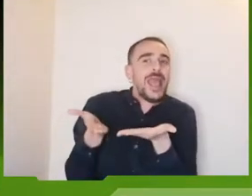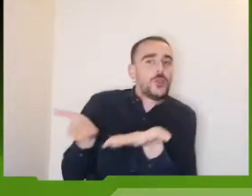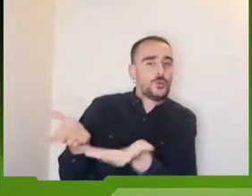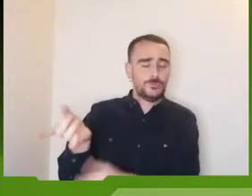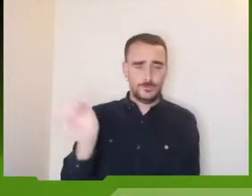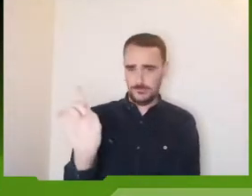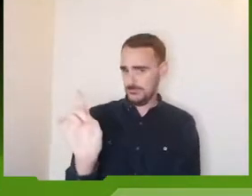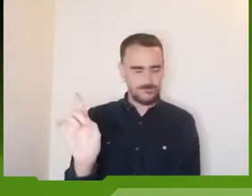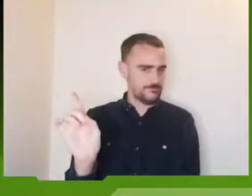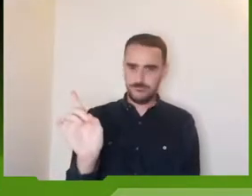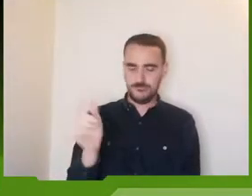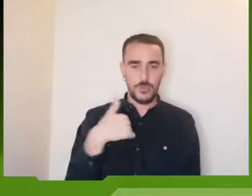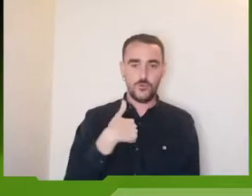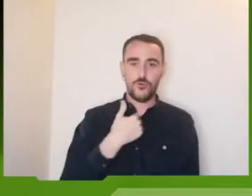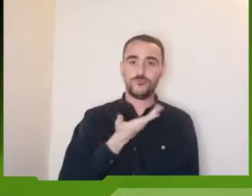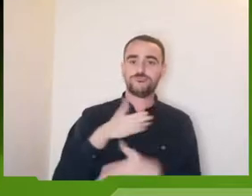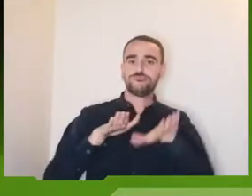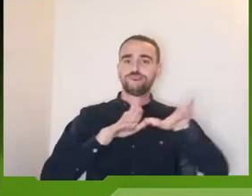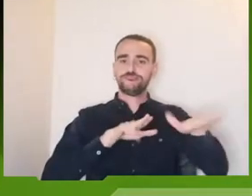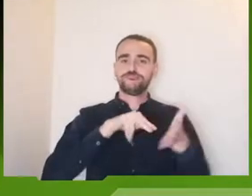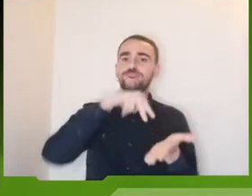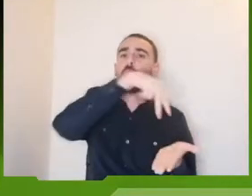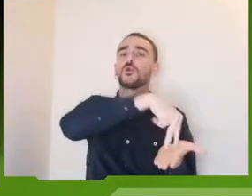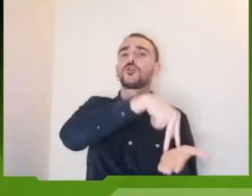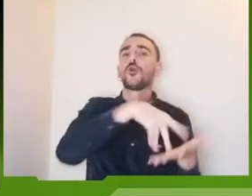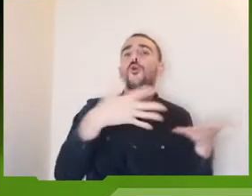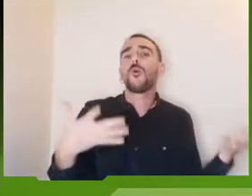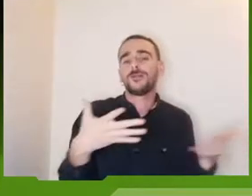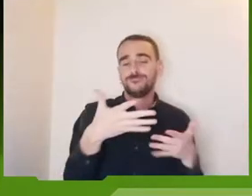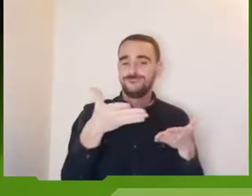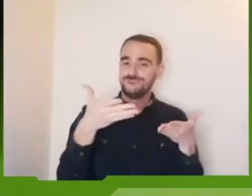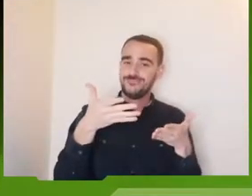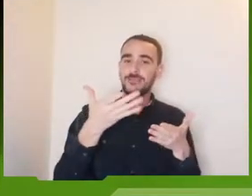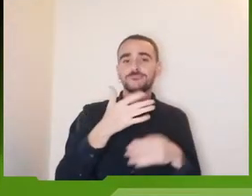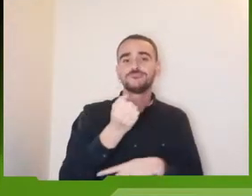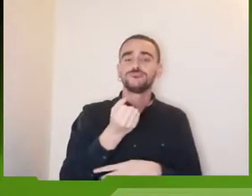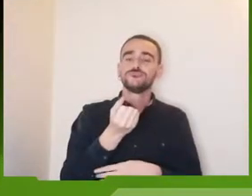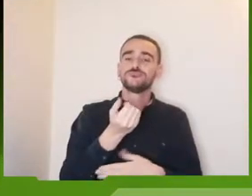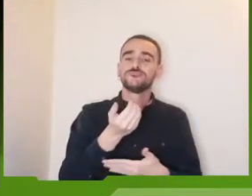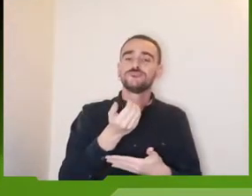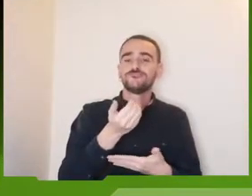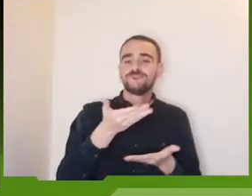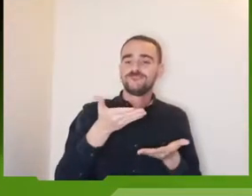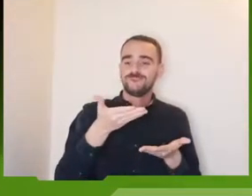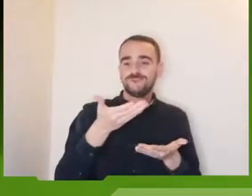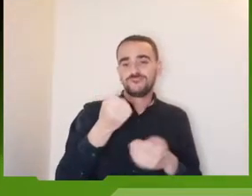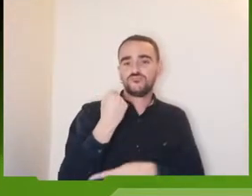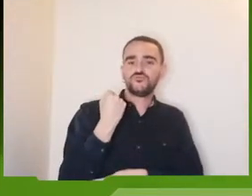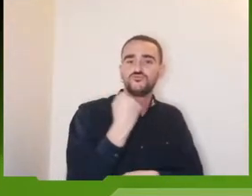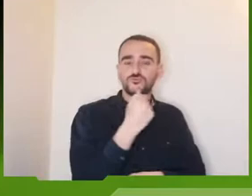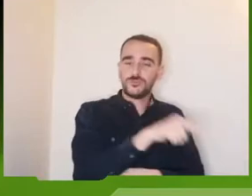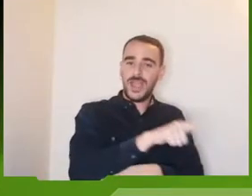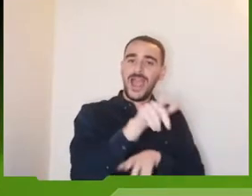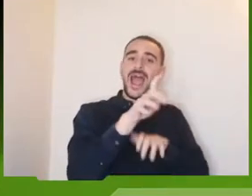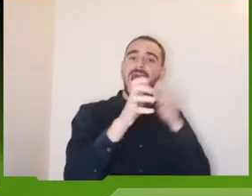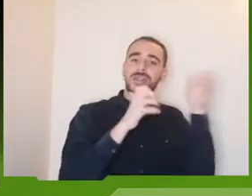que somos veganas para los animales, aunque por supuesto creo que es mejor para el medio